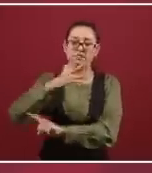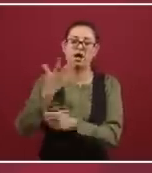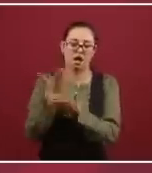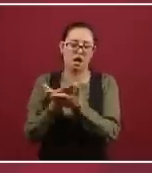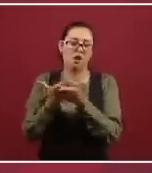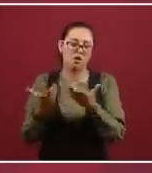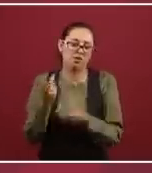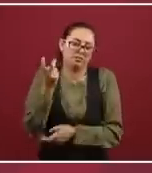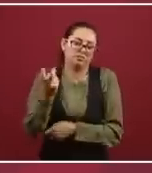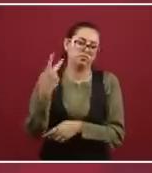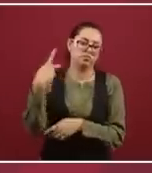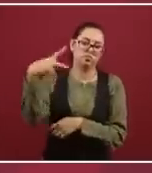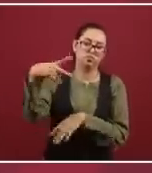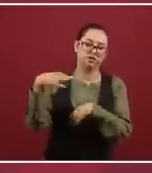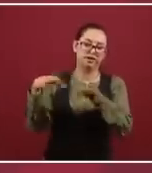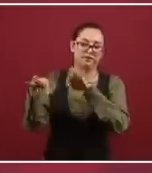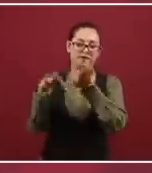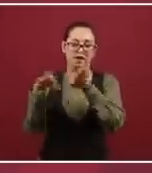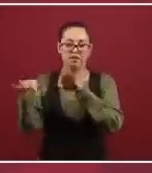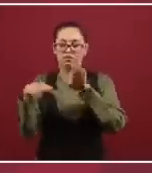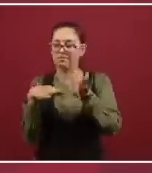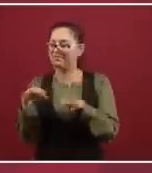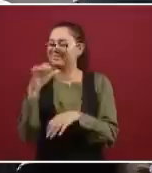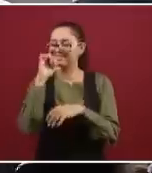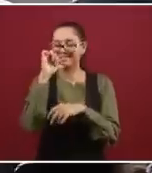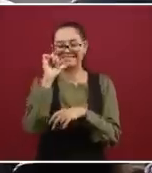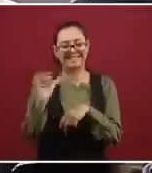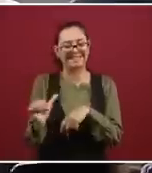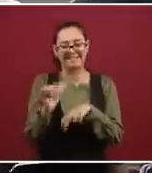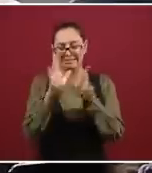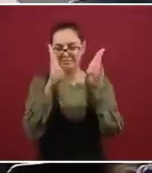haciendo ahora. Nada de, a ver,